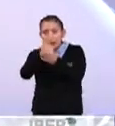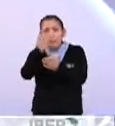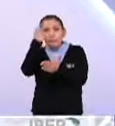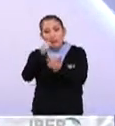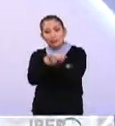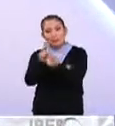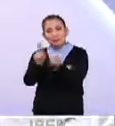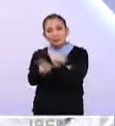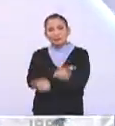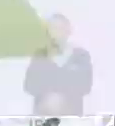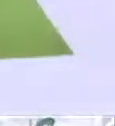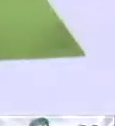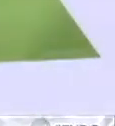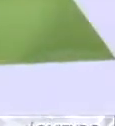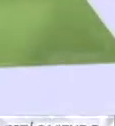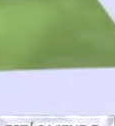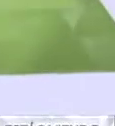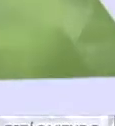para convivir.